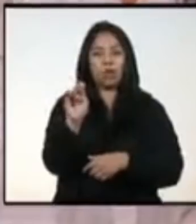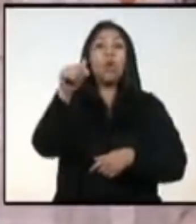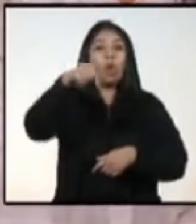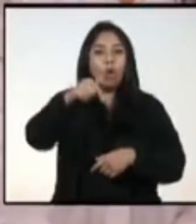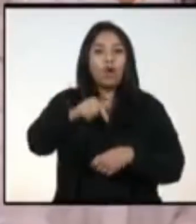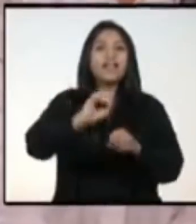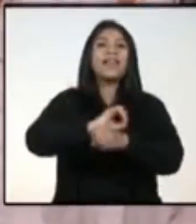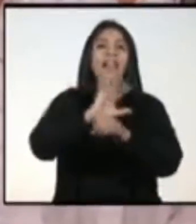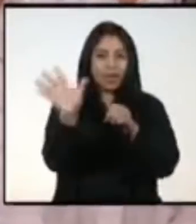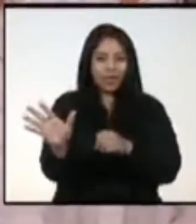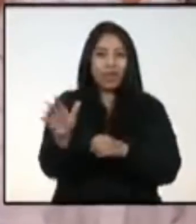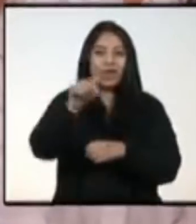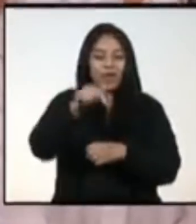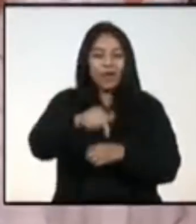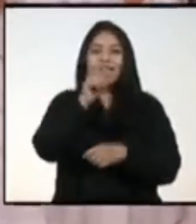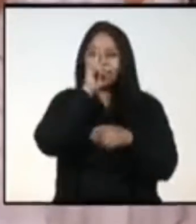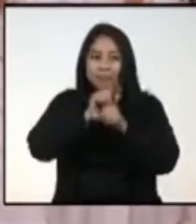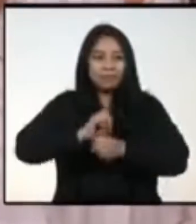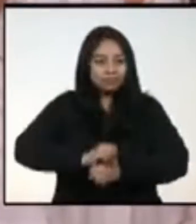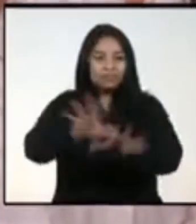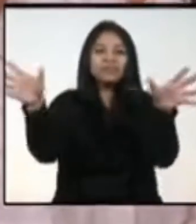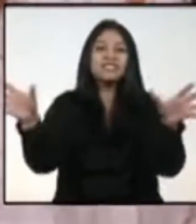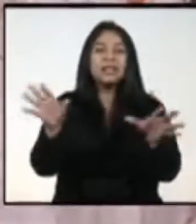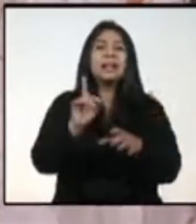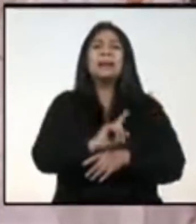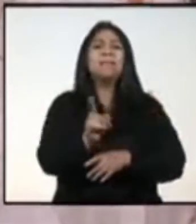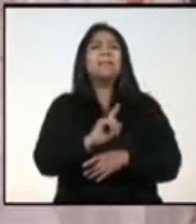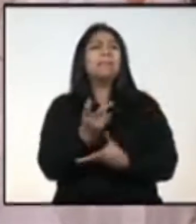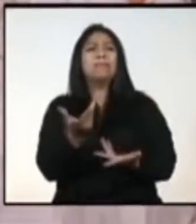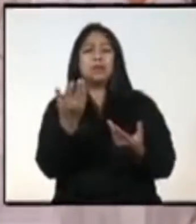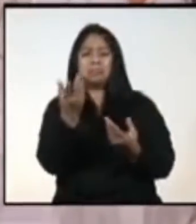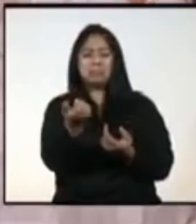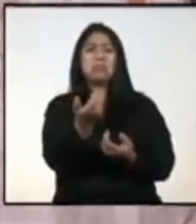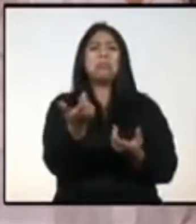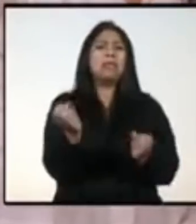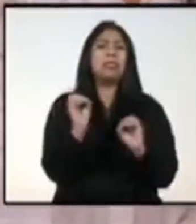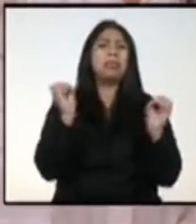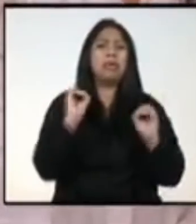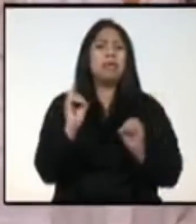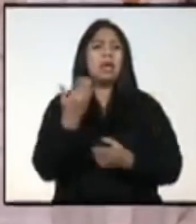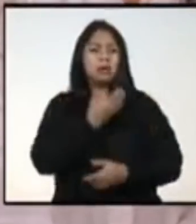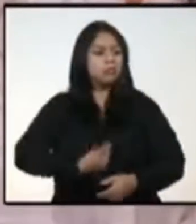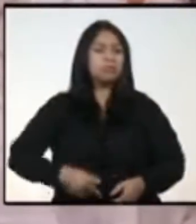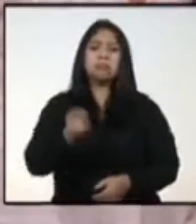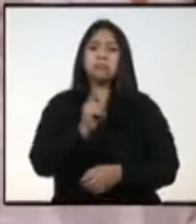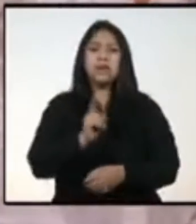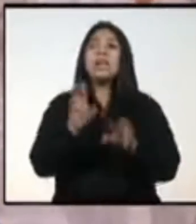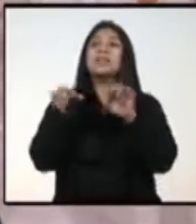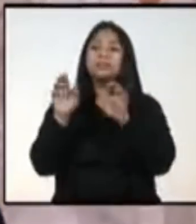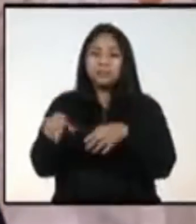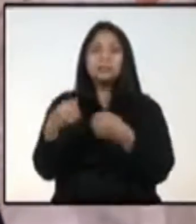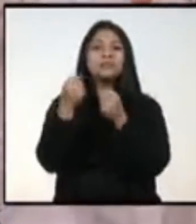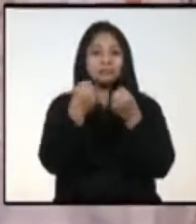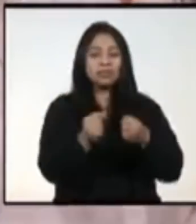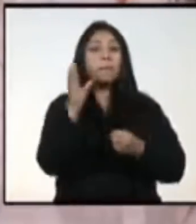Claro arranca la campaña también, que no le cuesta absolutamente nada al gobierno. La gente lo está haciendo porque